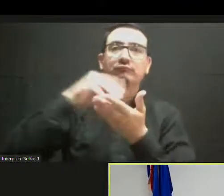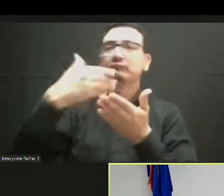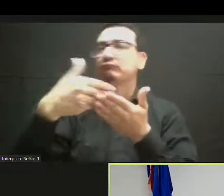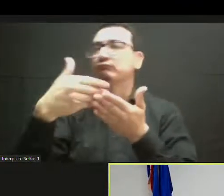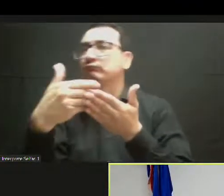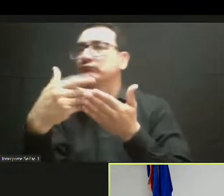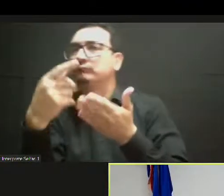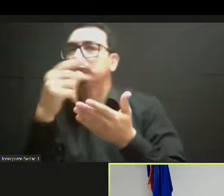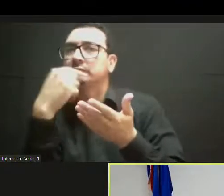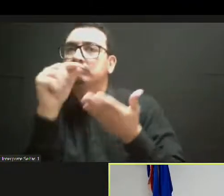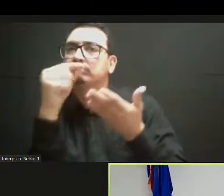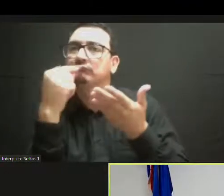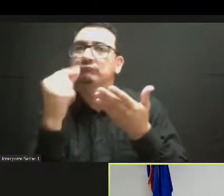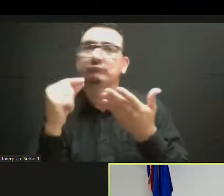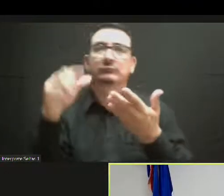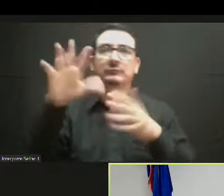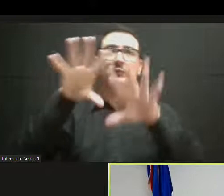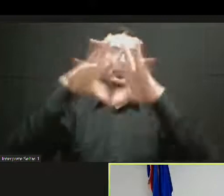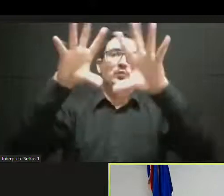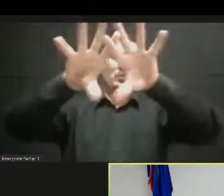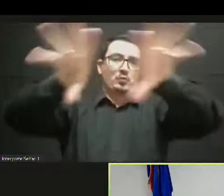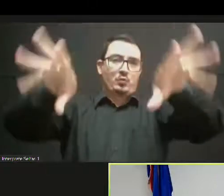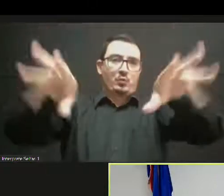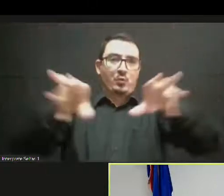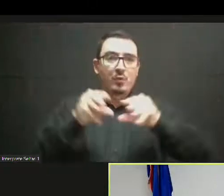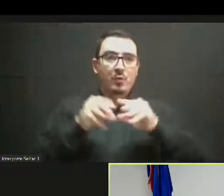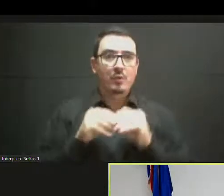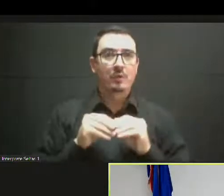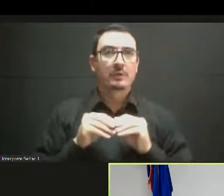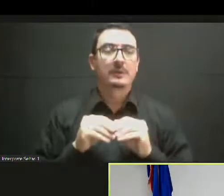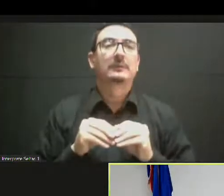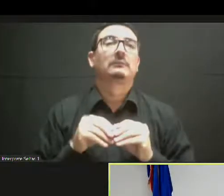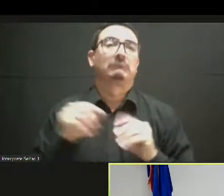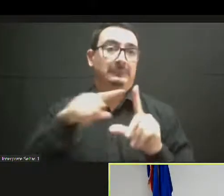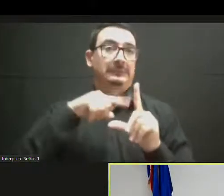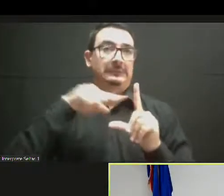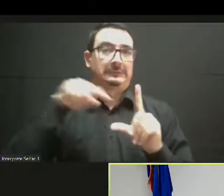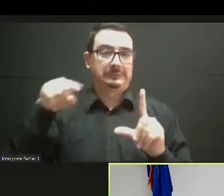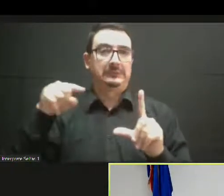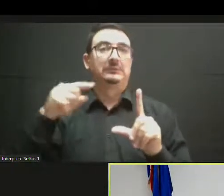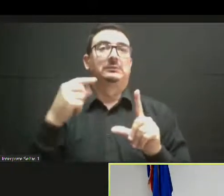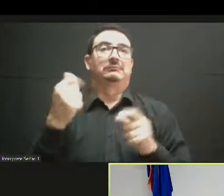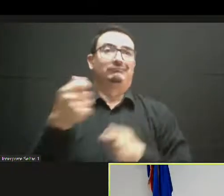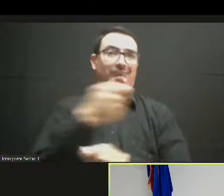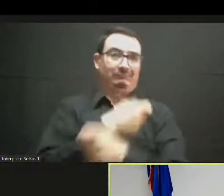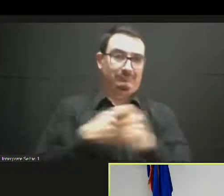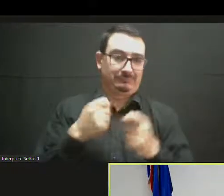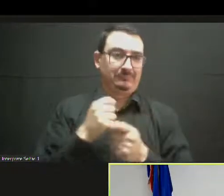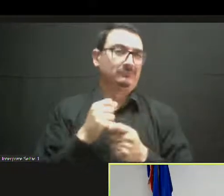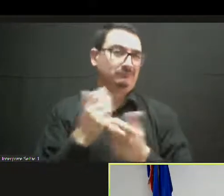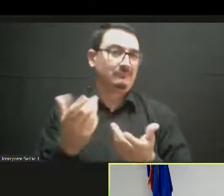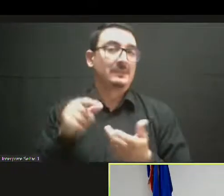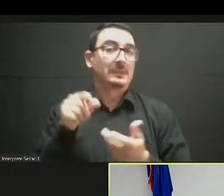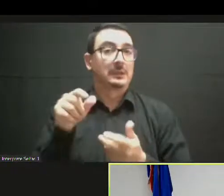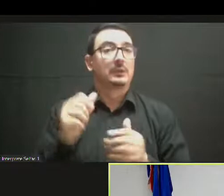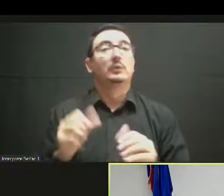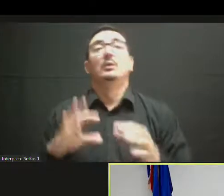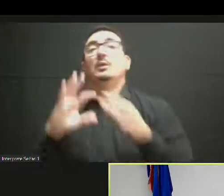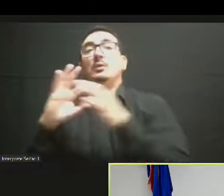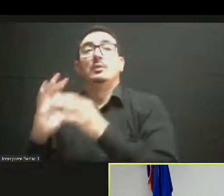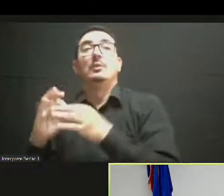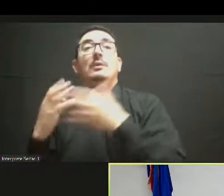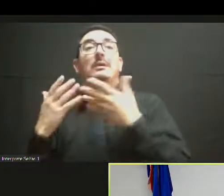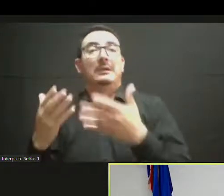toda la parte de datos estadísticos en comercio de servicios, junto con todas las instituciones que son recolectoras de